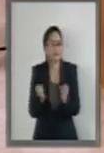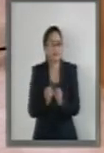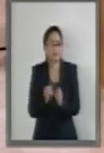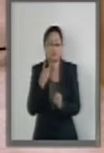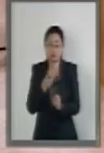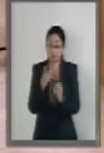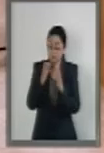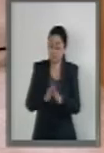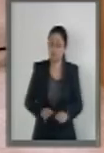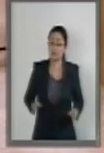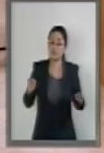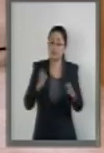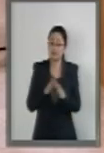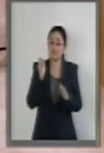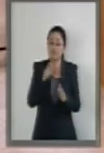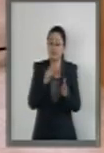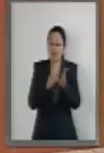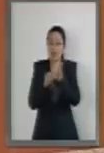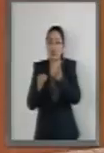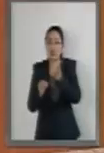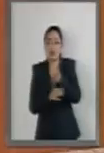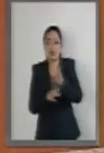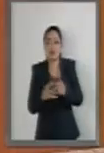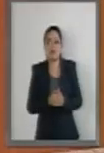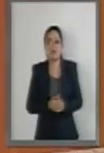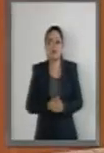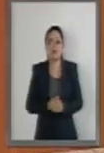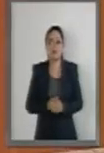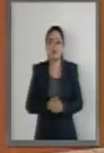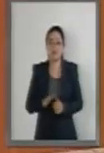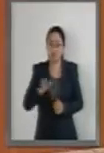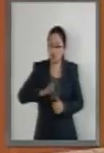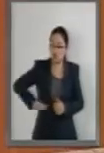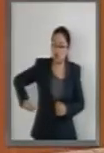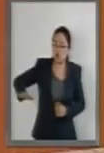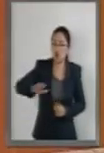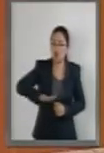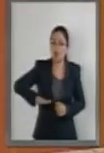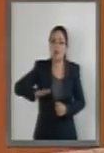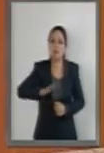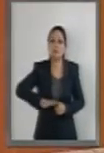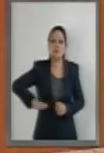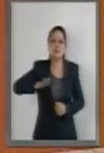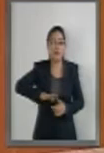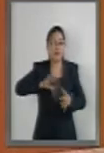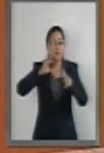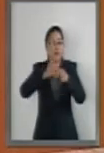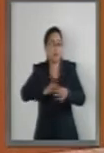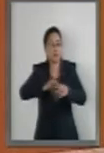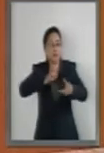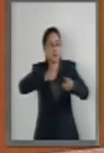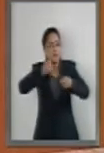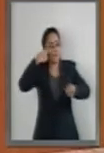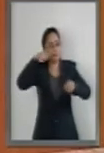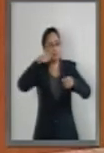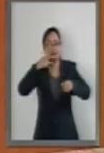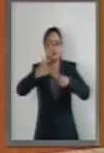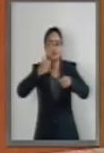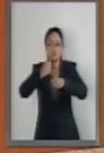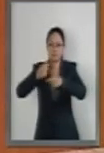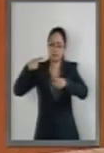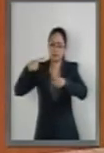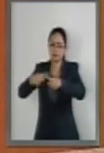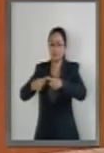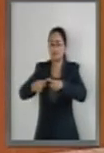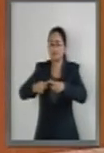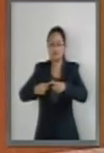el tamaño de la omisión. La zonificación, que era una de las grandes promesas regulatorias de los últimos 50 años,